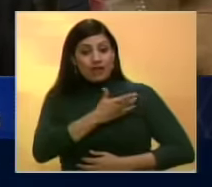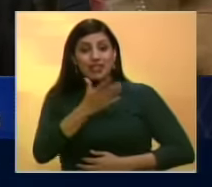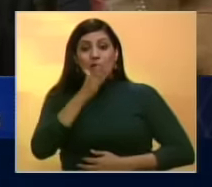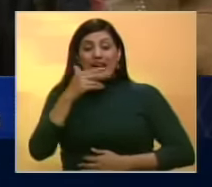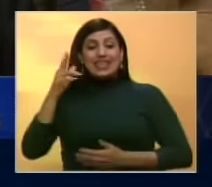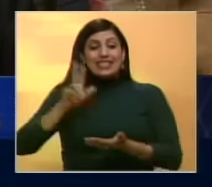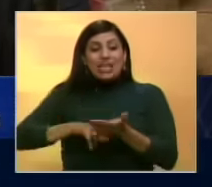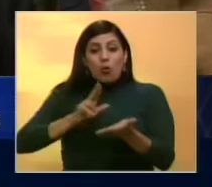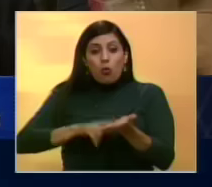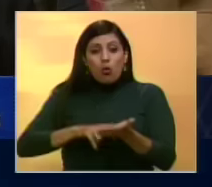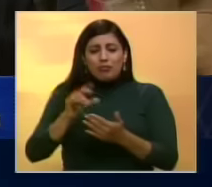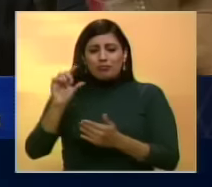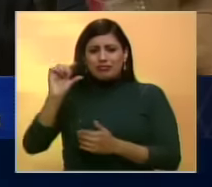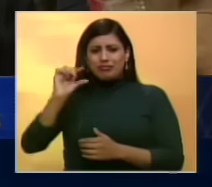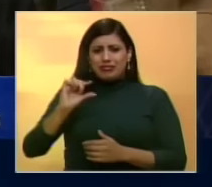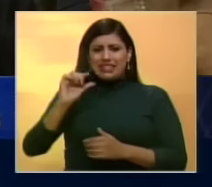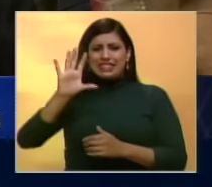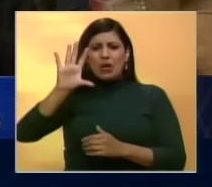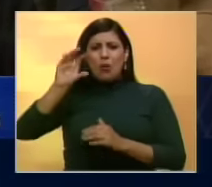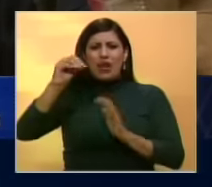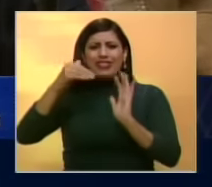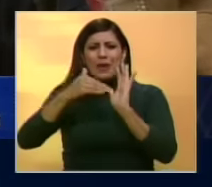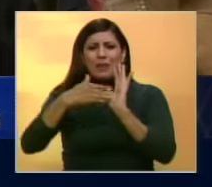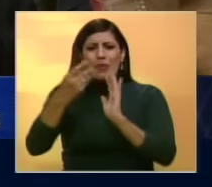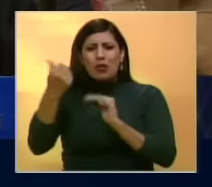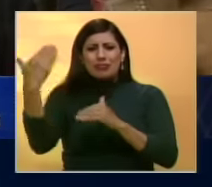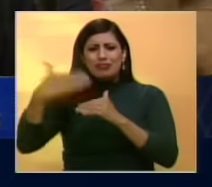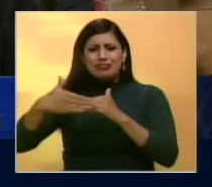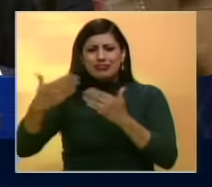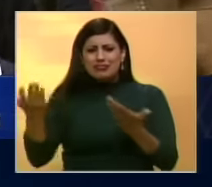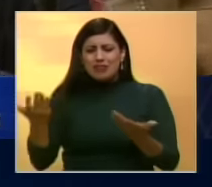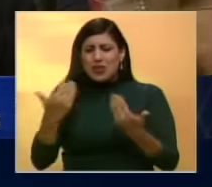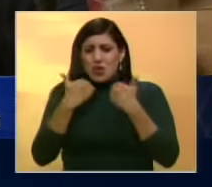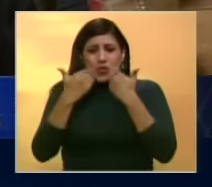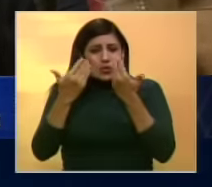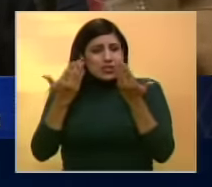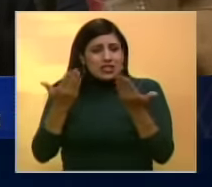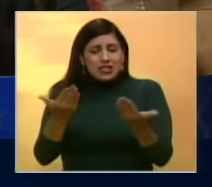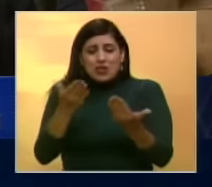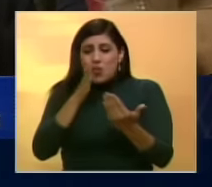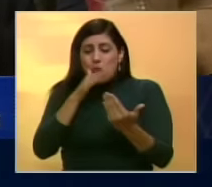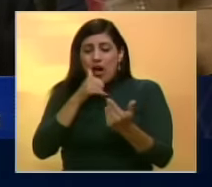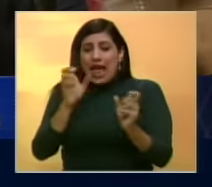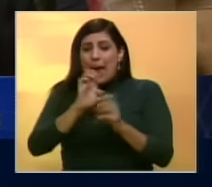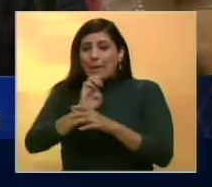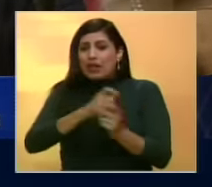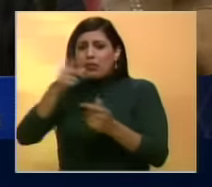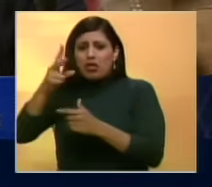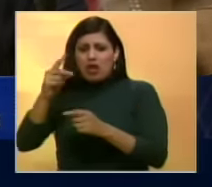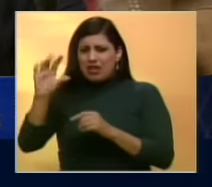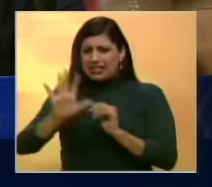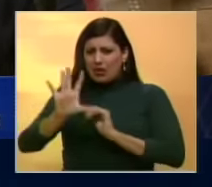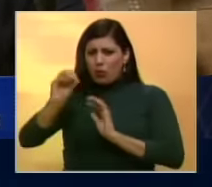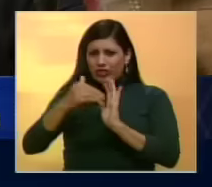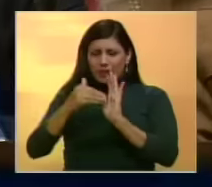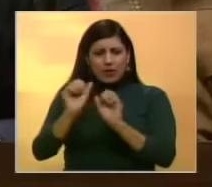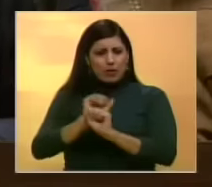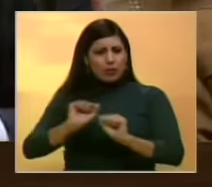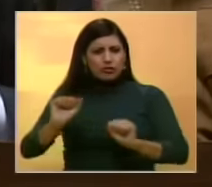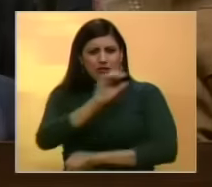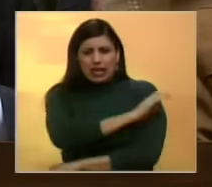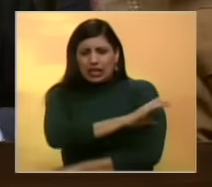hcm que solamente alcanza los 50,000 bolívares que no por supuesto No cubre ninguna necesidad en ninguna clínica del